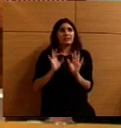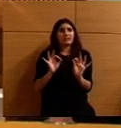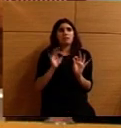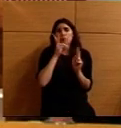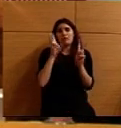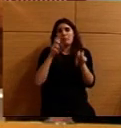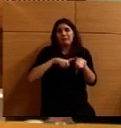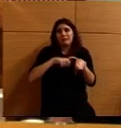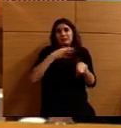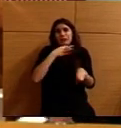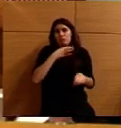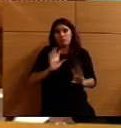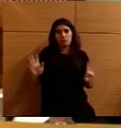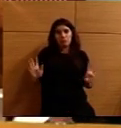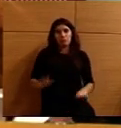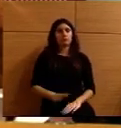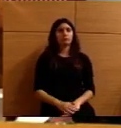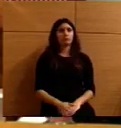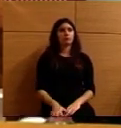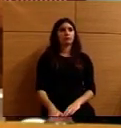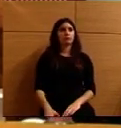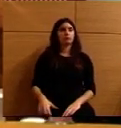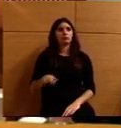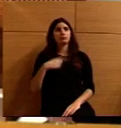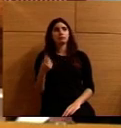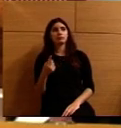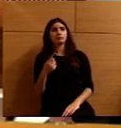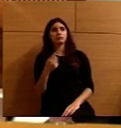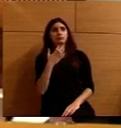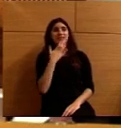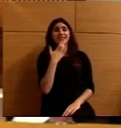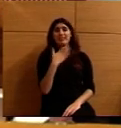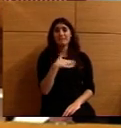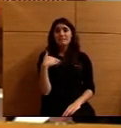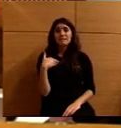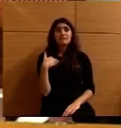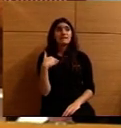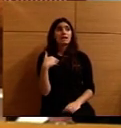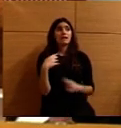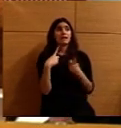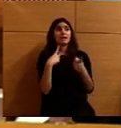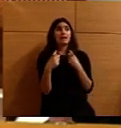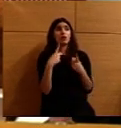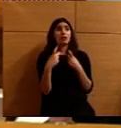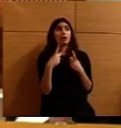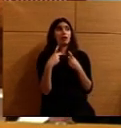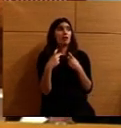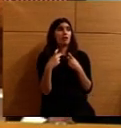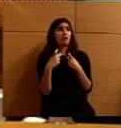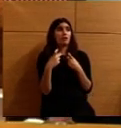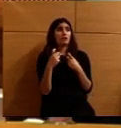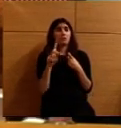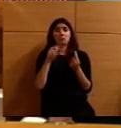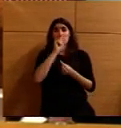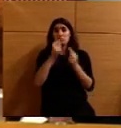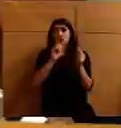un tema de materialización. ¿Y lo que pone ahí de algún mecanismo? Si queréis negociarlo con la